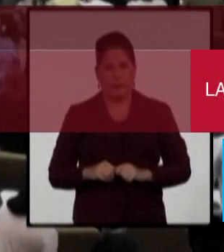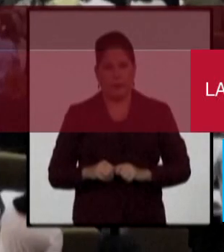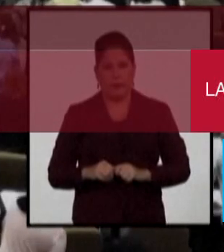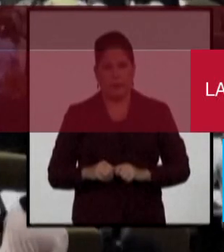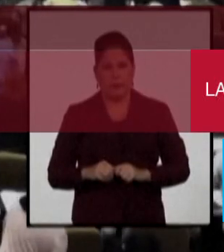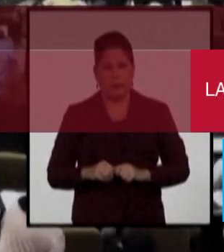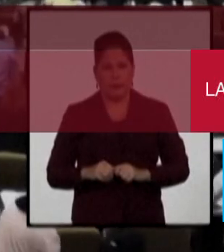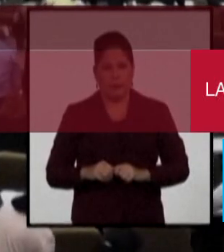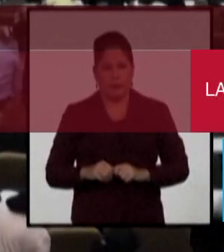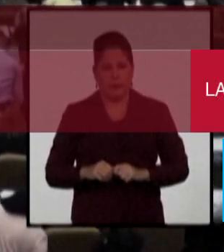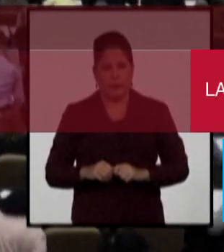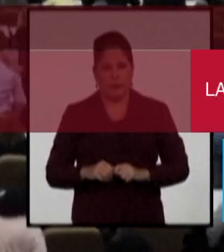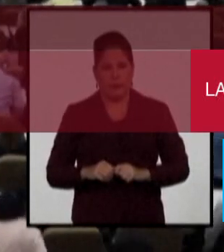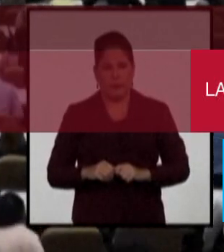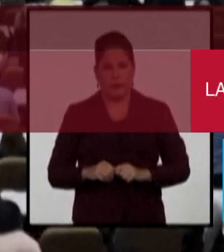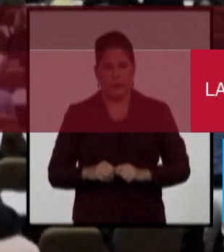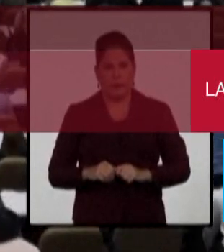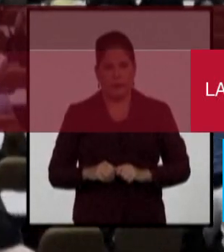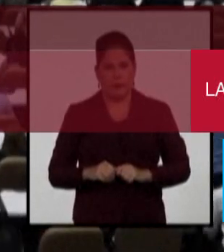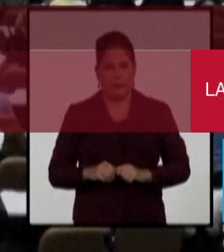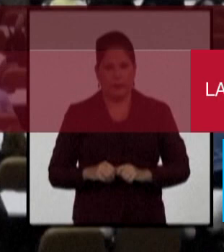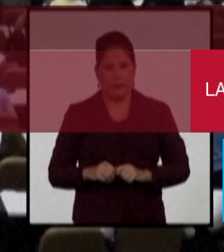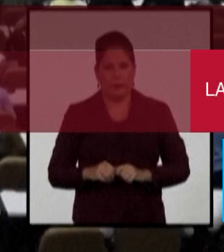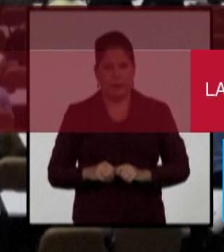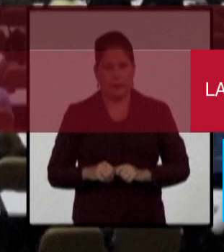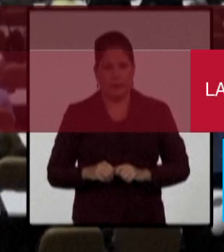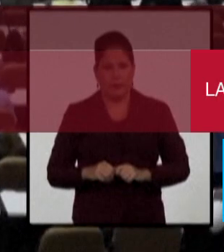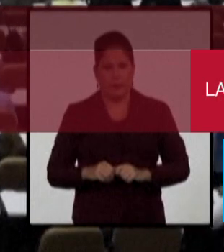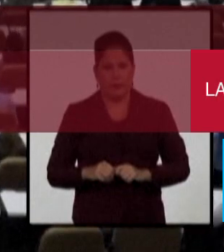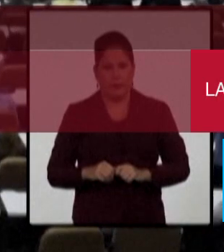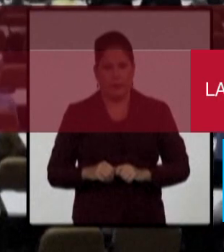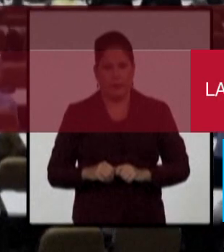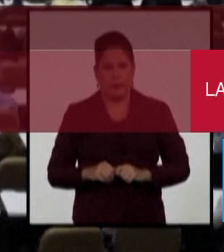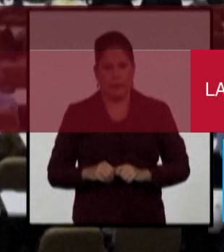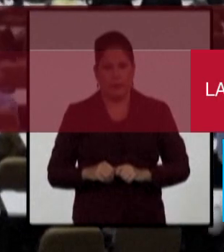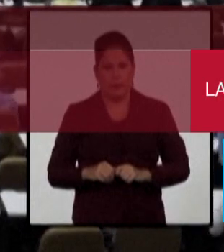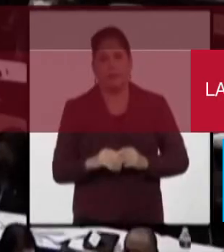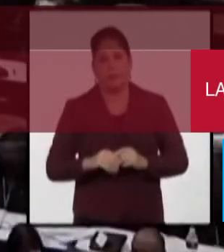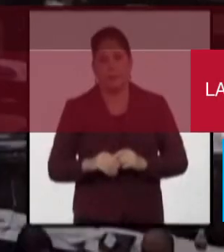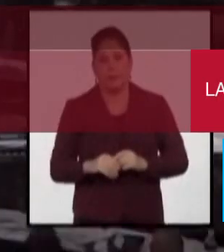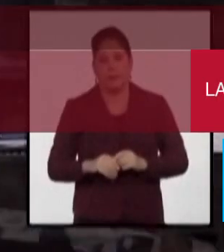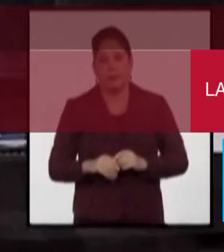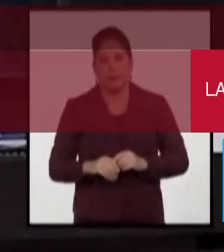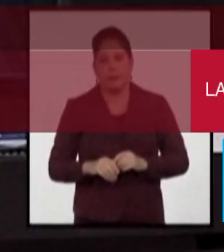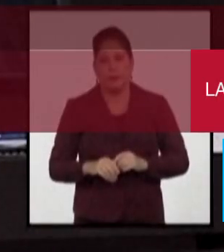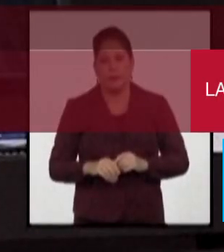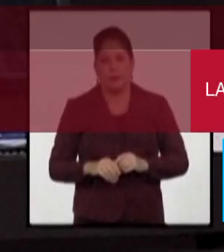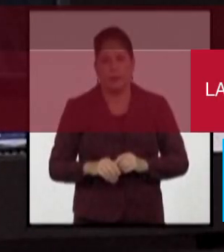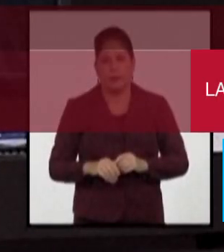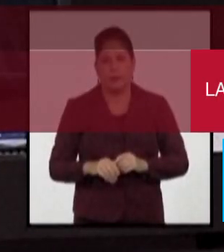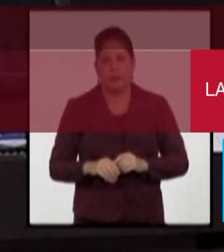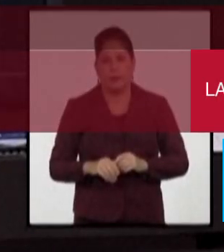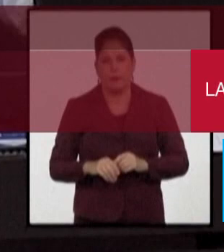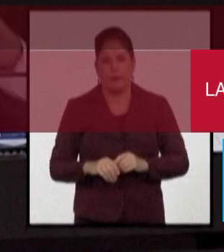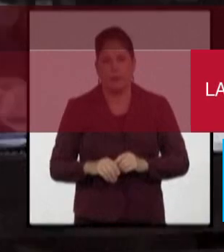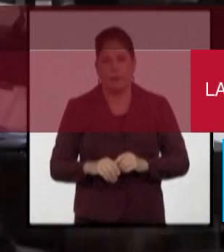está aconteciendo en el mismo momento en que ha culminado el proceso de consulta popular, que yo